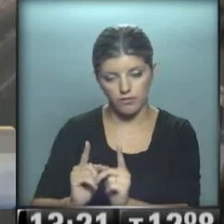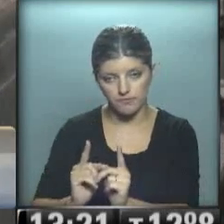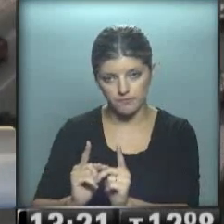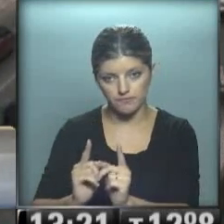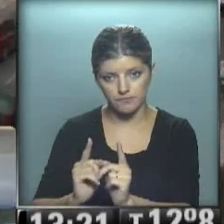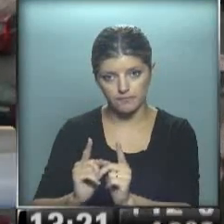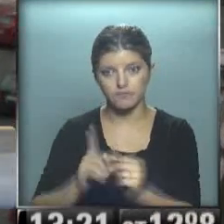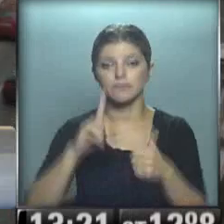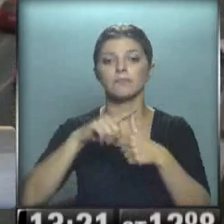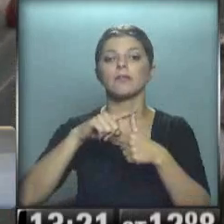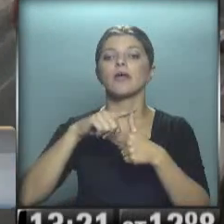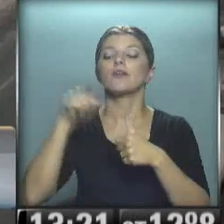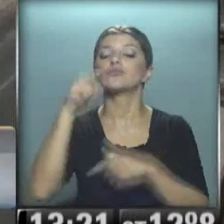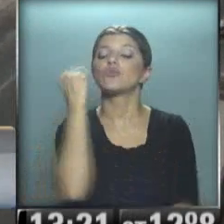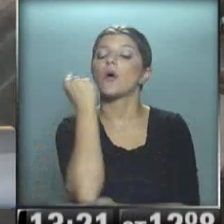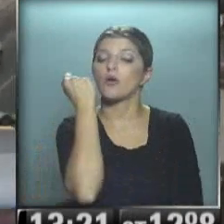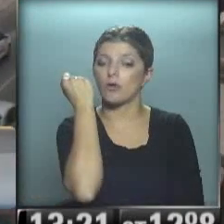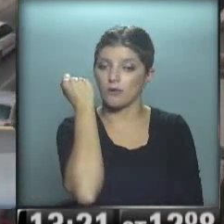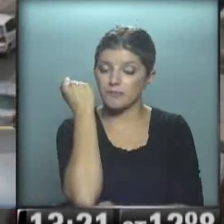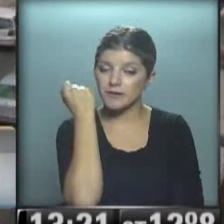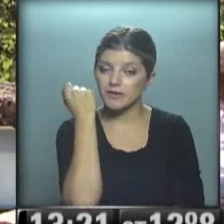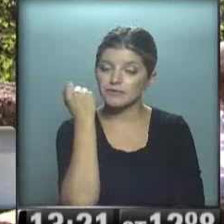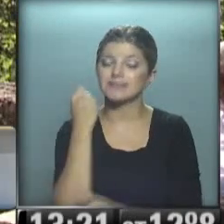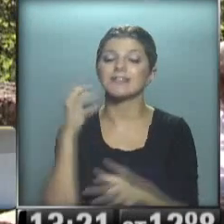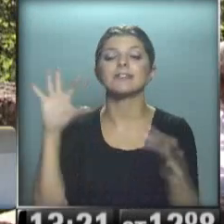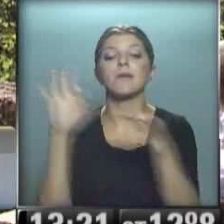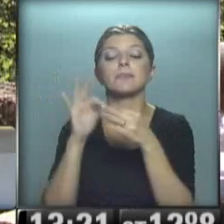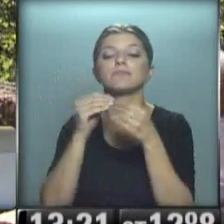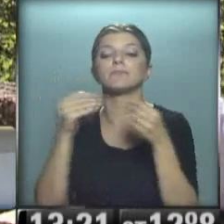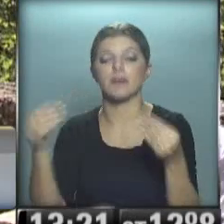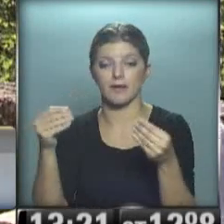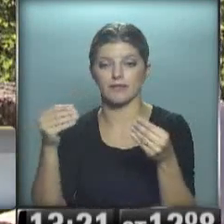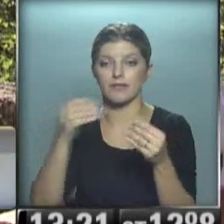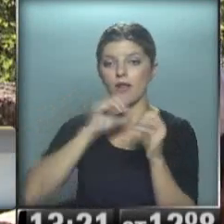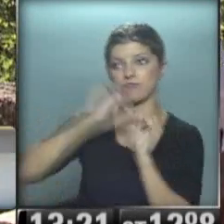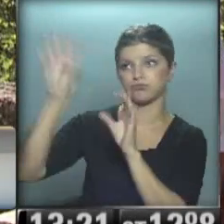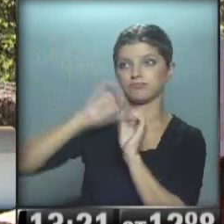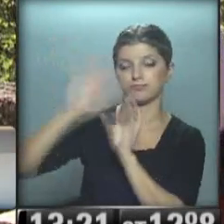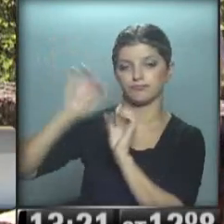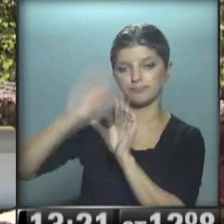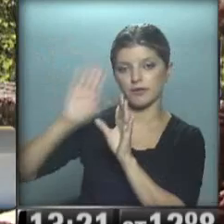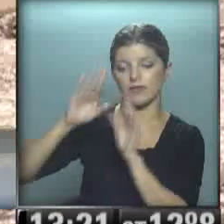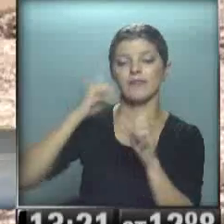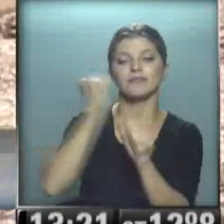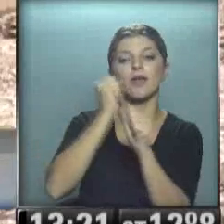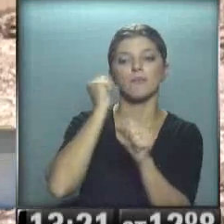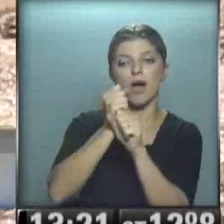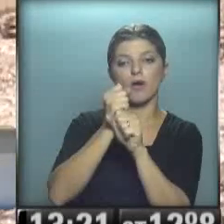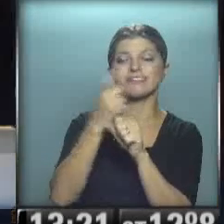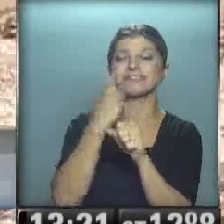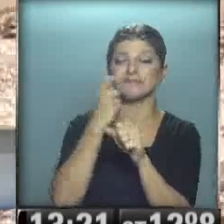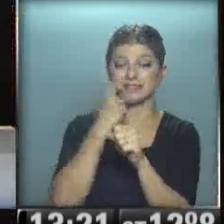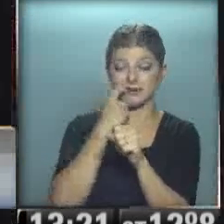exánime economía bosnia depende en gran medida de la exportación de manufacturas metalúrgicas, un